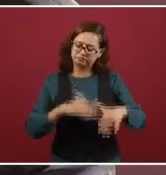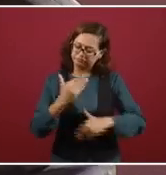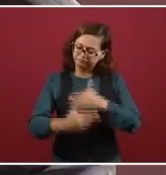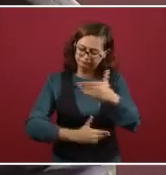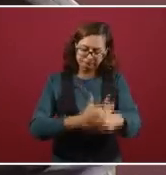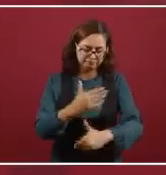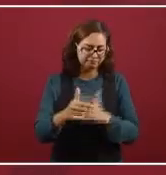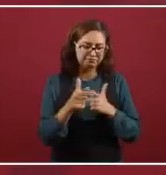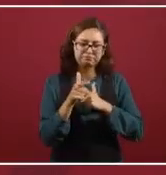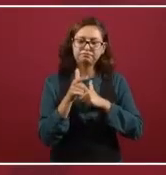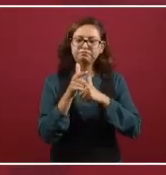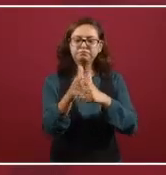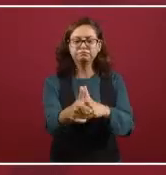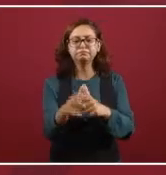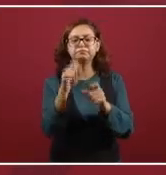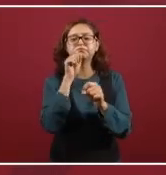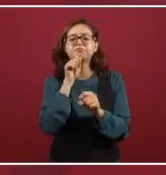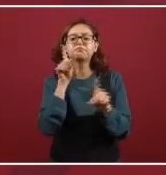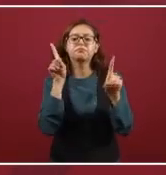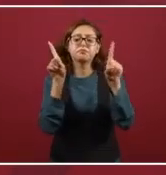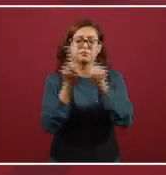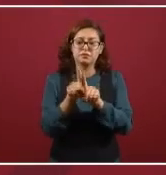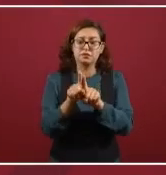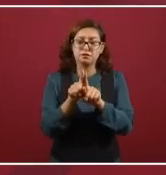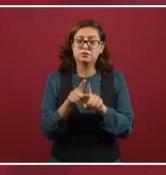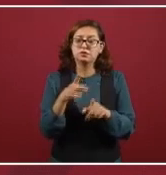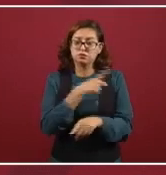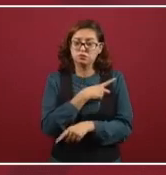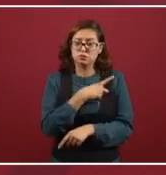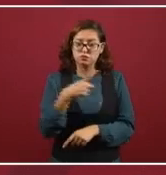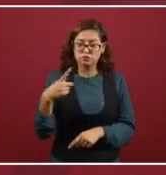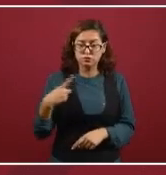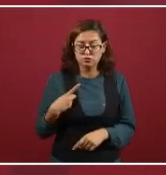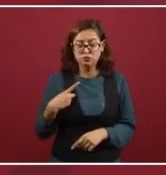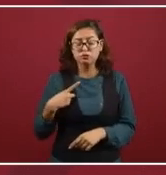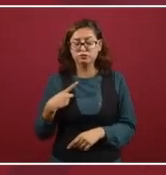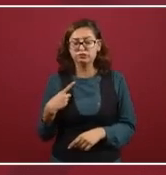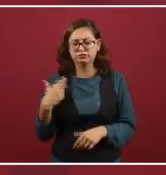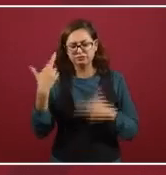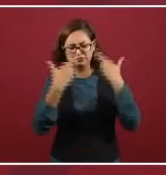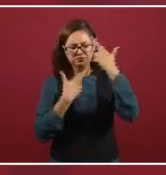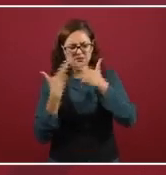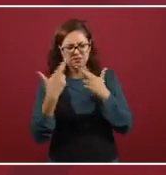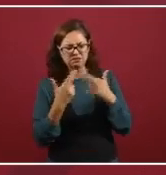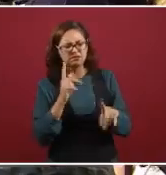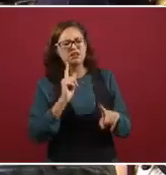legal respecto al arma homicida, un arma de asalto.